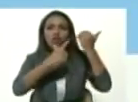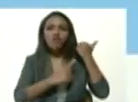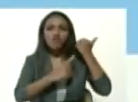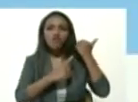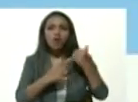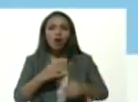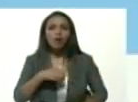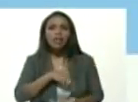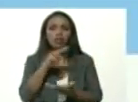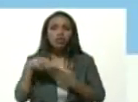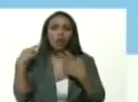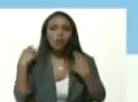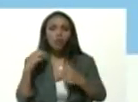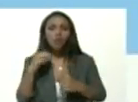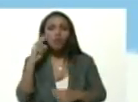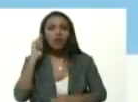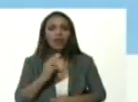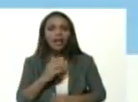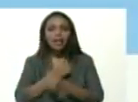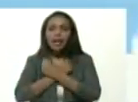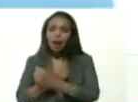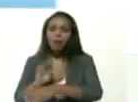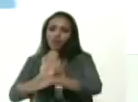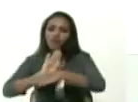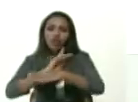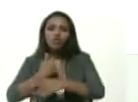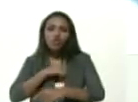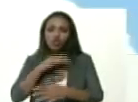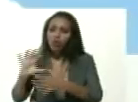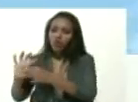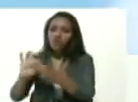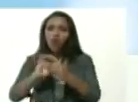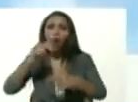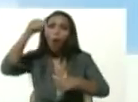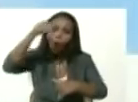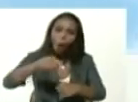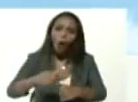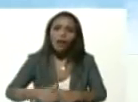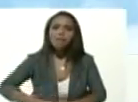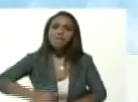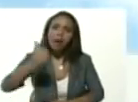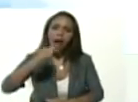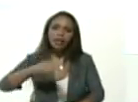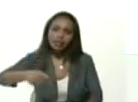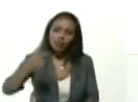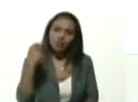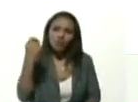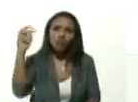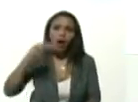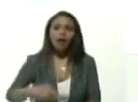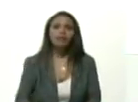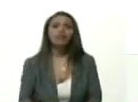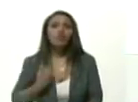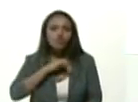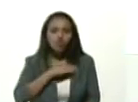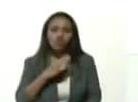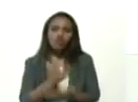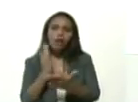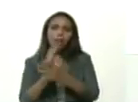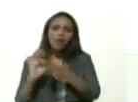te protege, que te ama y estamos unidos. Hoy más que nunca, unidos, unidos.